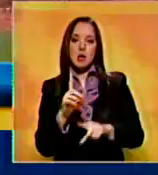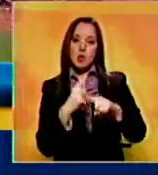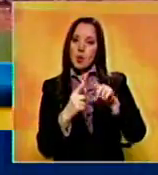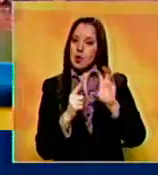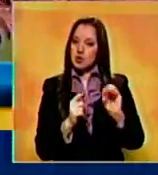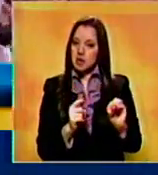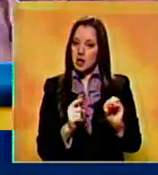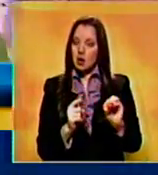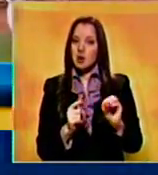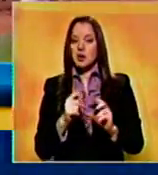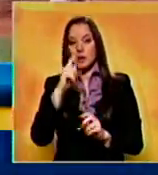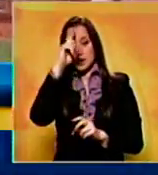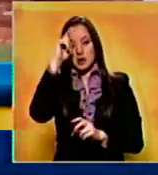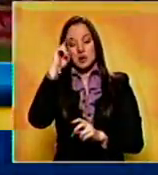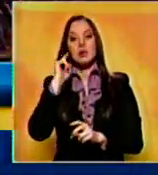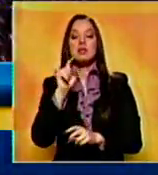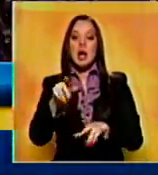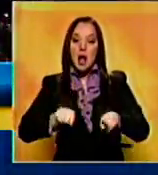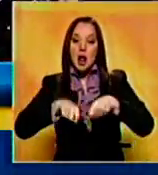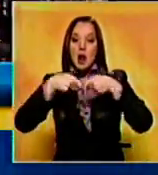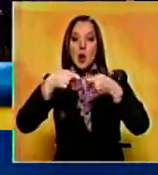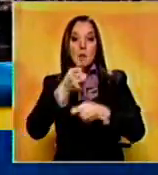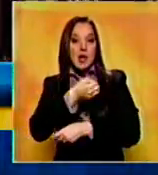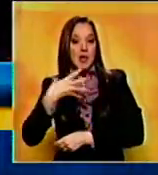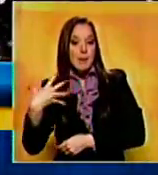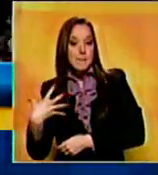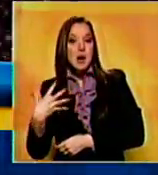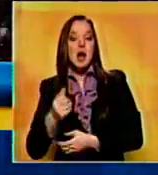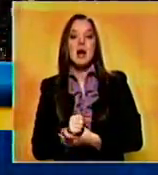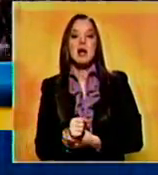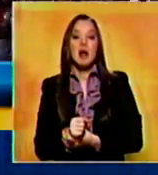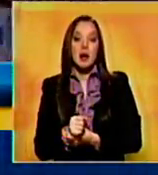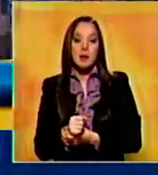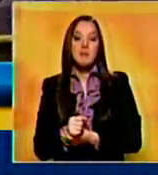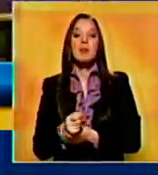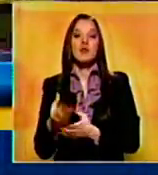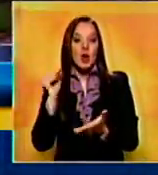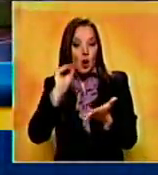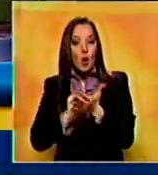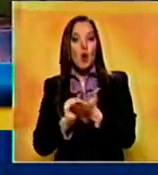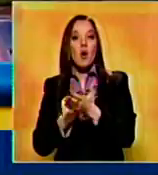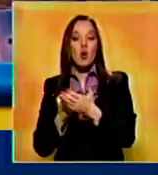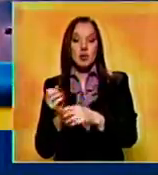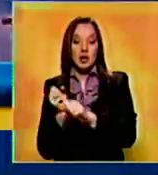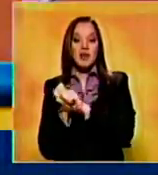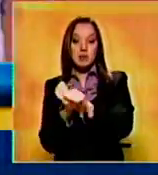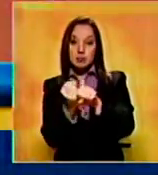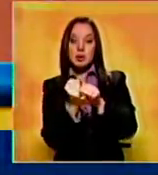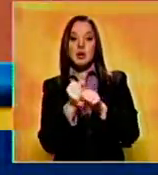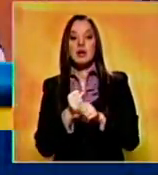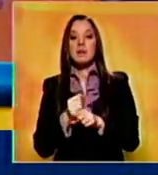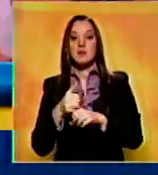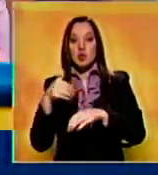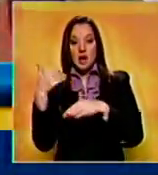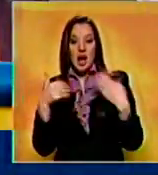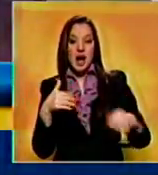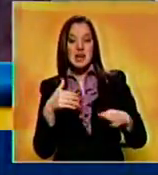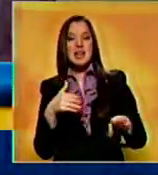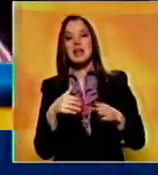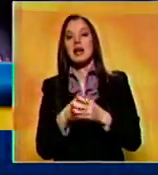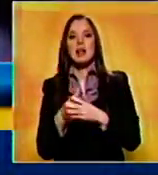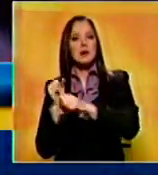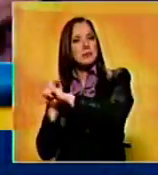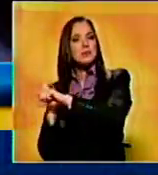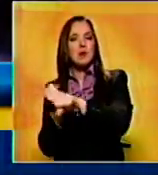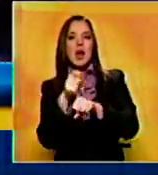equipo, los Vigilantes de Texas, sobre los Medias Blancas. Ya en el quinto capítulo la volvió a botar Chirinos, esta vez como le acerca por la izquierda para llegar a 11